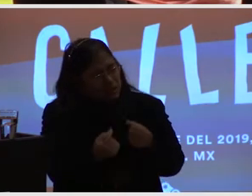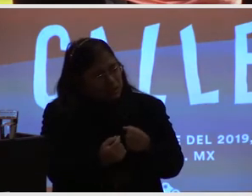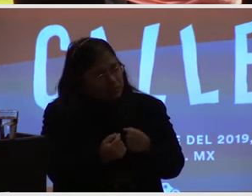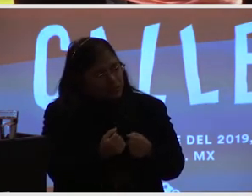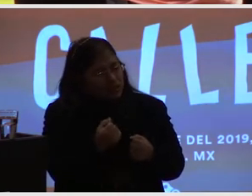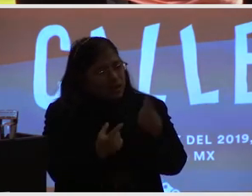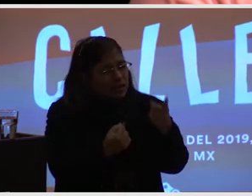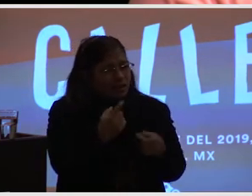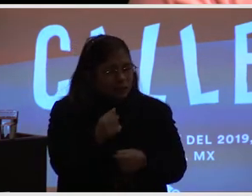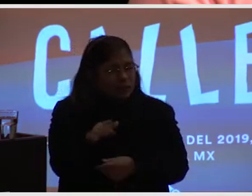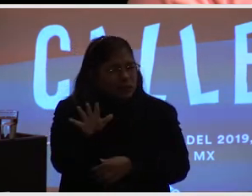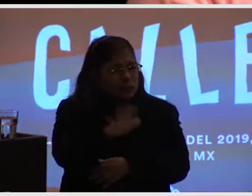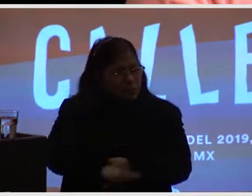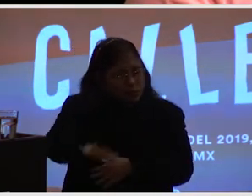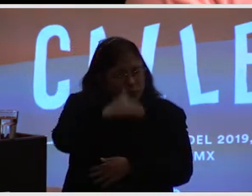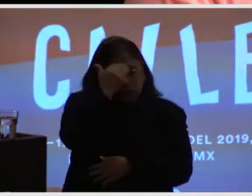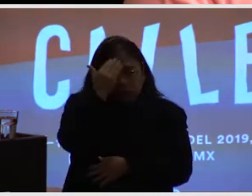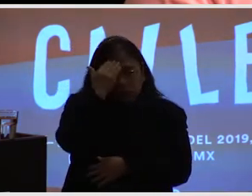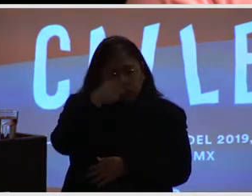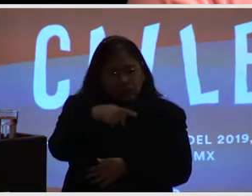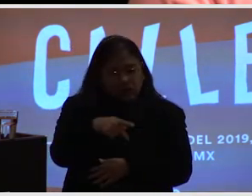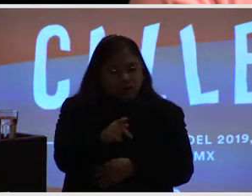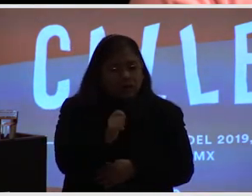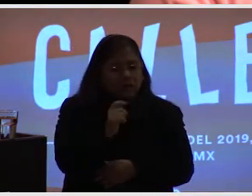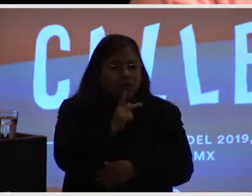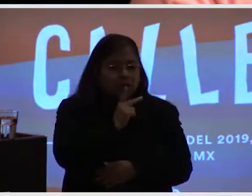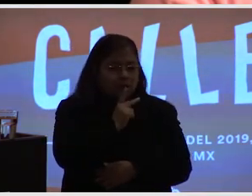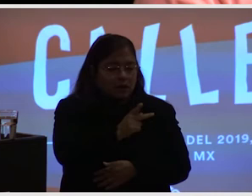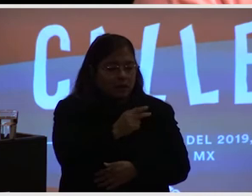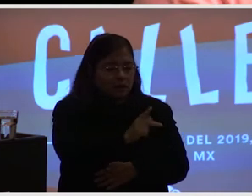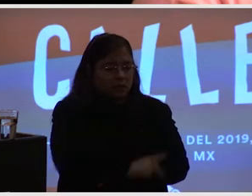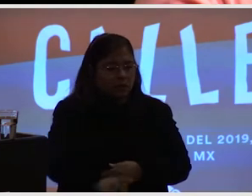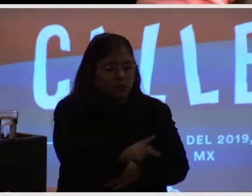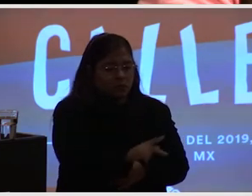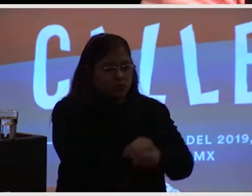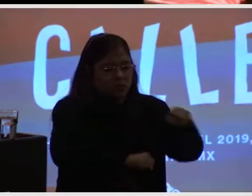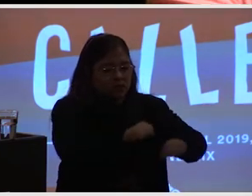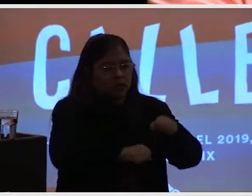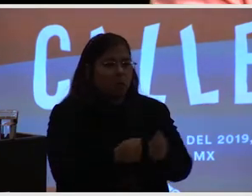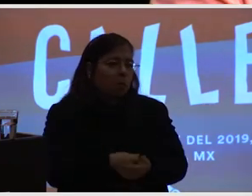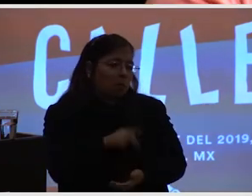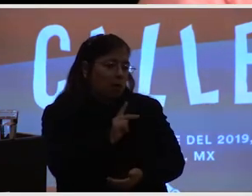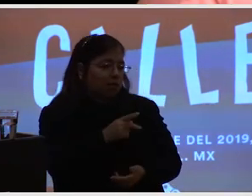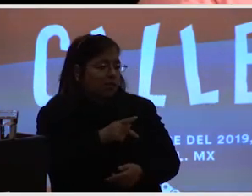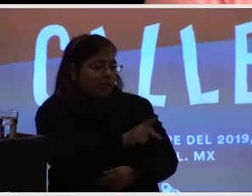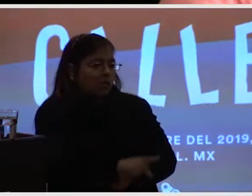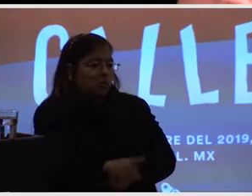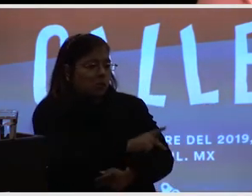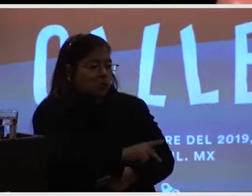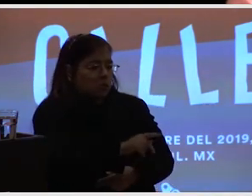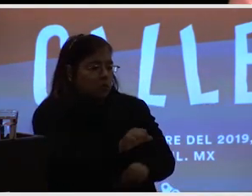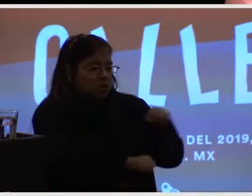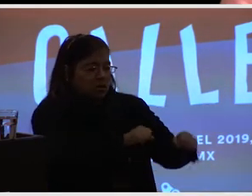es muy popular pero al mismo tiempo es el pseudo despectivamente el